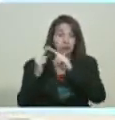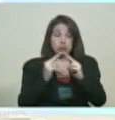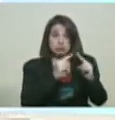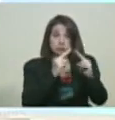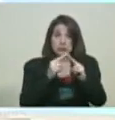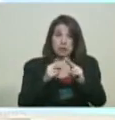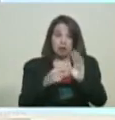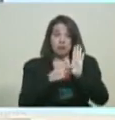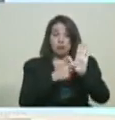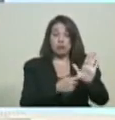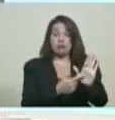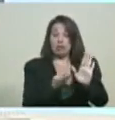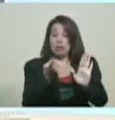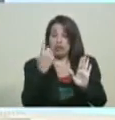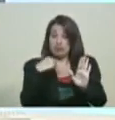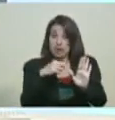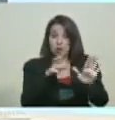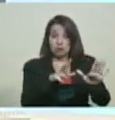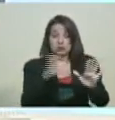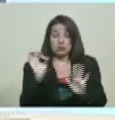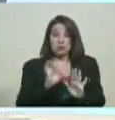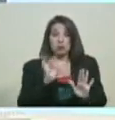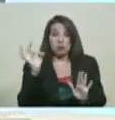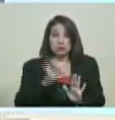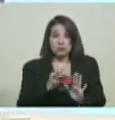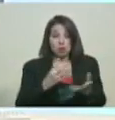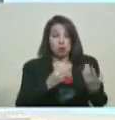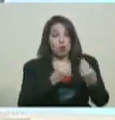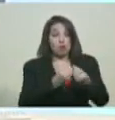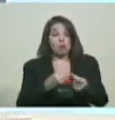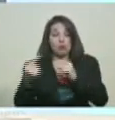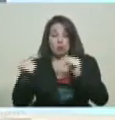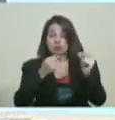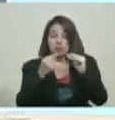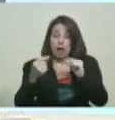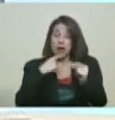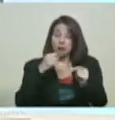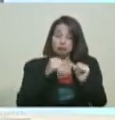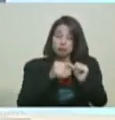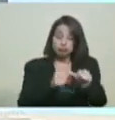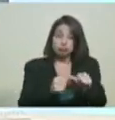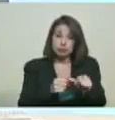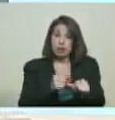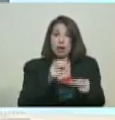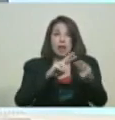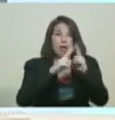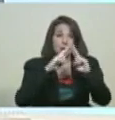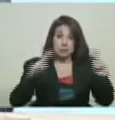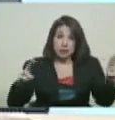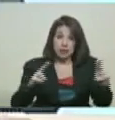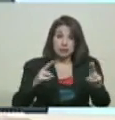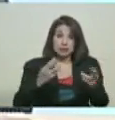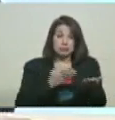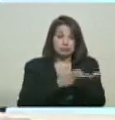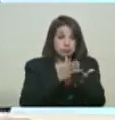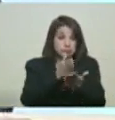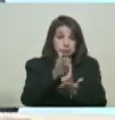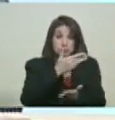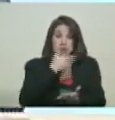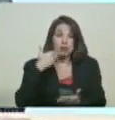ayer el 80% de este país acompañe el diálogo la pacificación y la reunificación